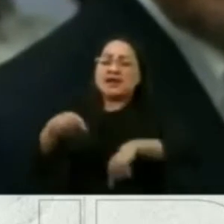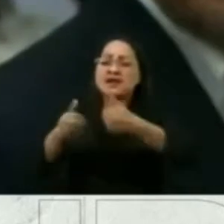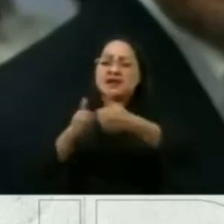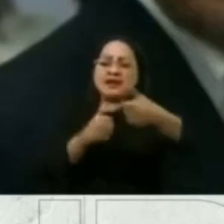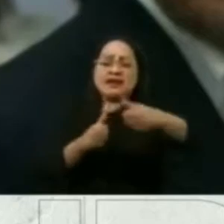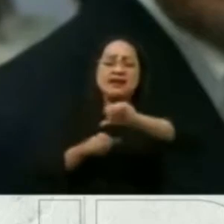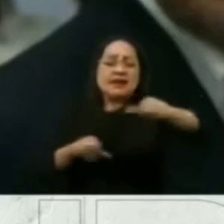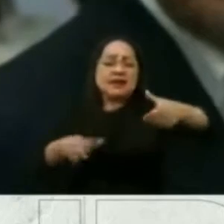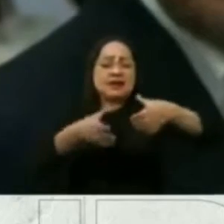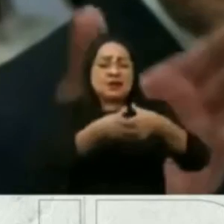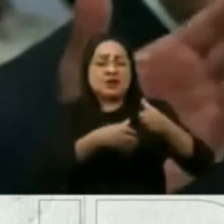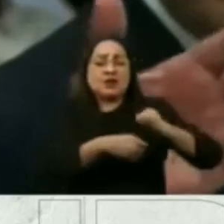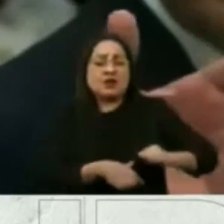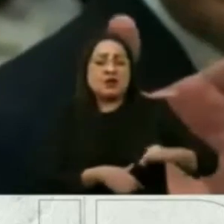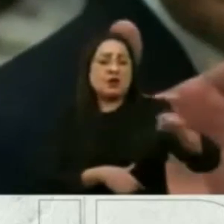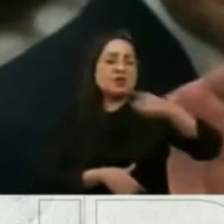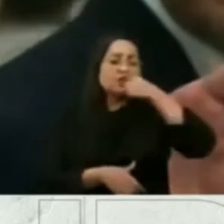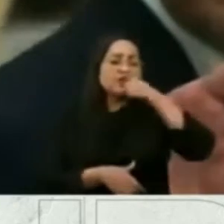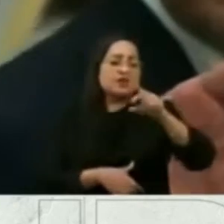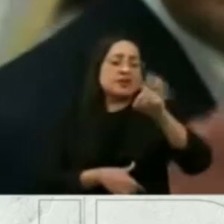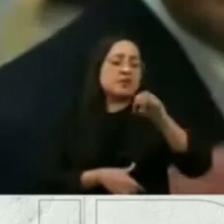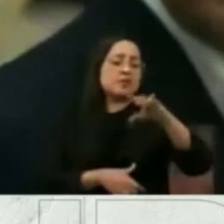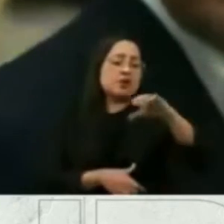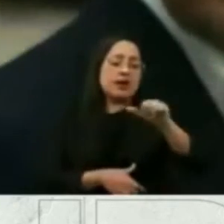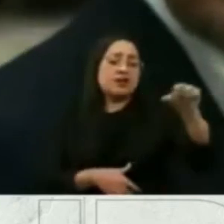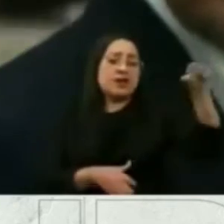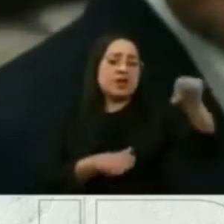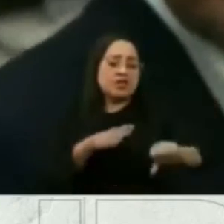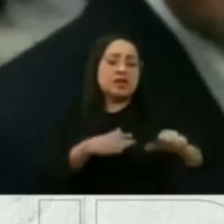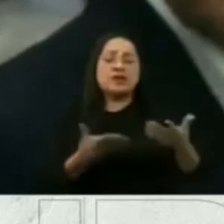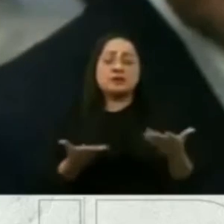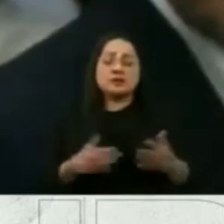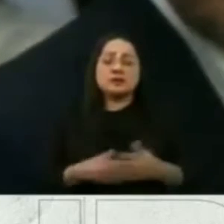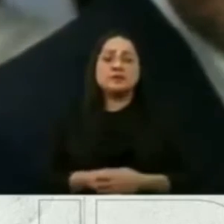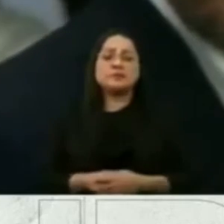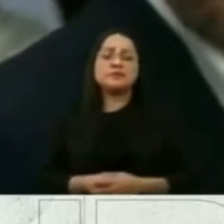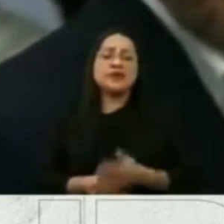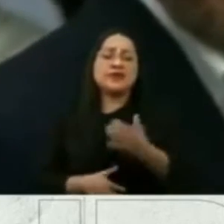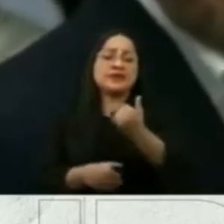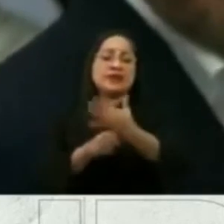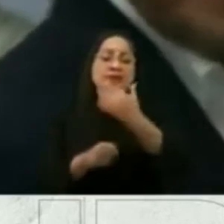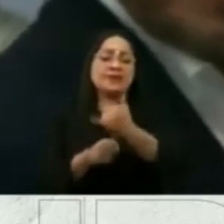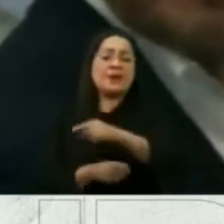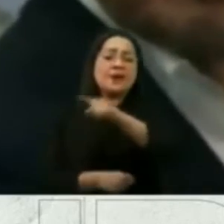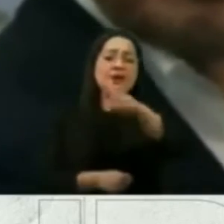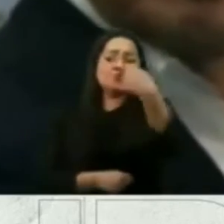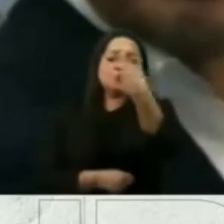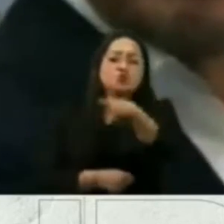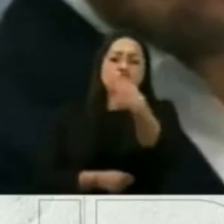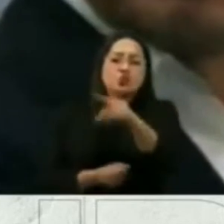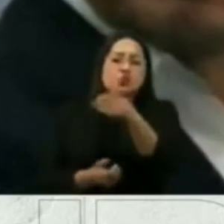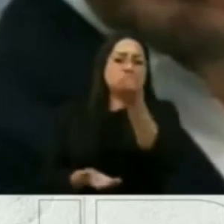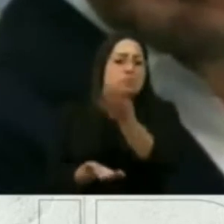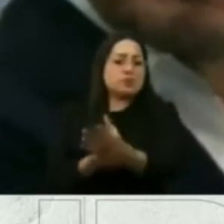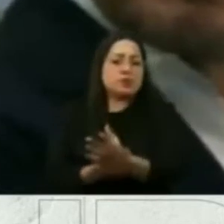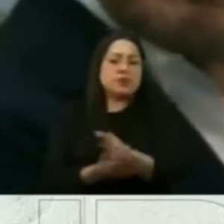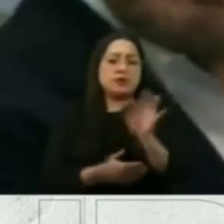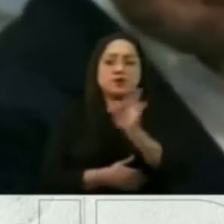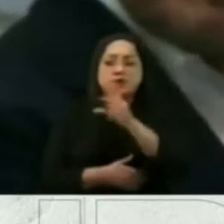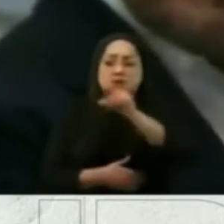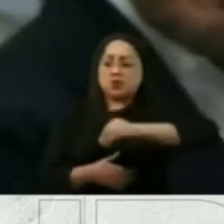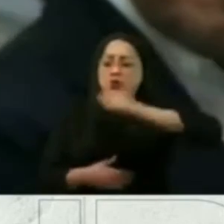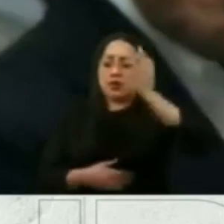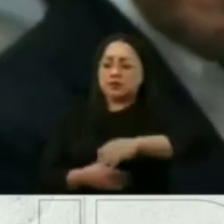poderes, la muerte de la democracia. En todo caso, la trampa es propia y si no admiten